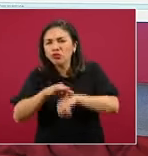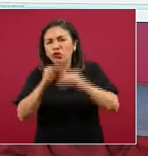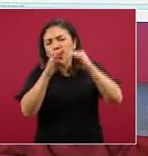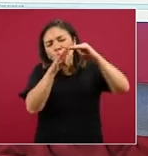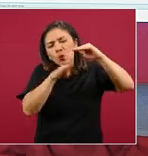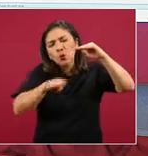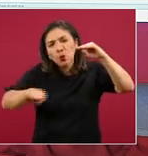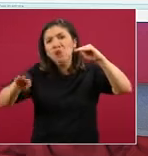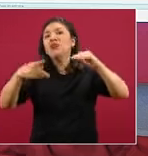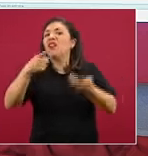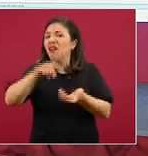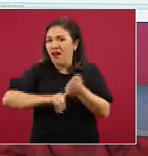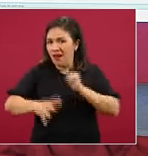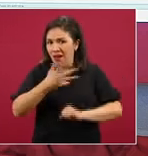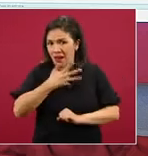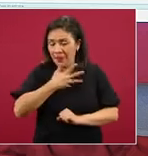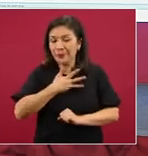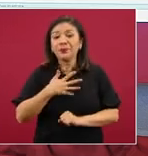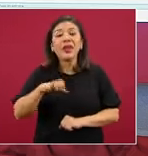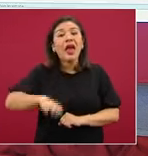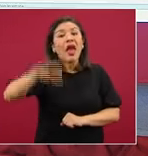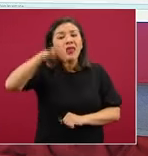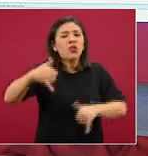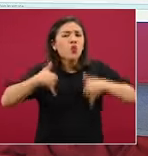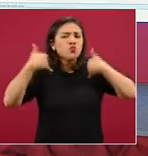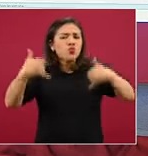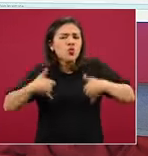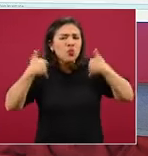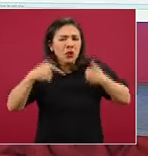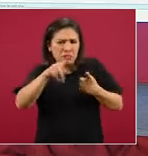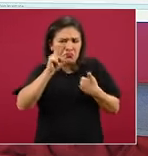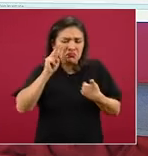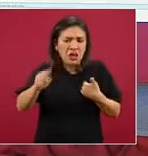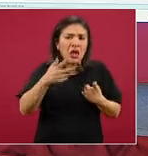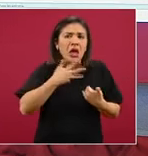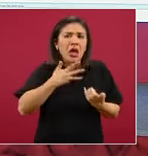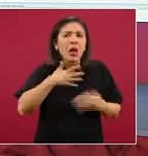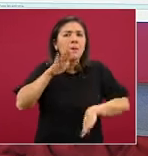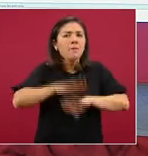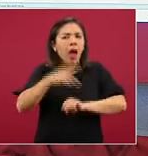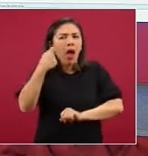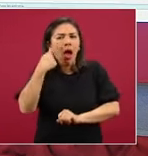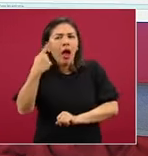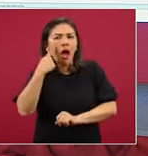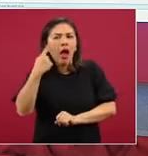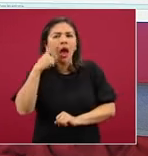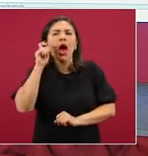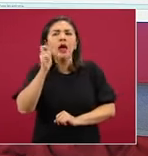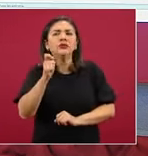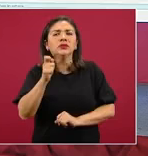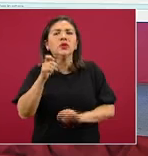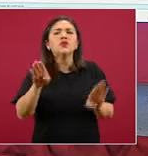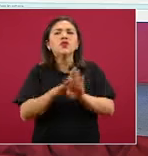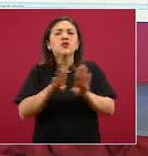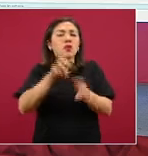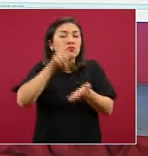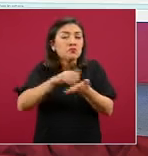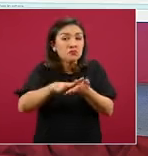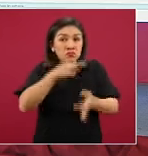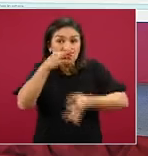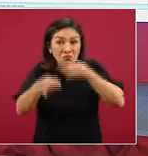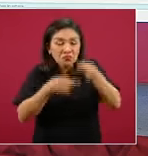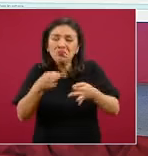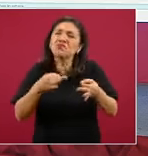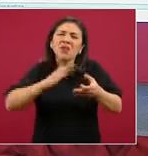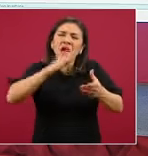antes. En el caso de menores tenemos esta observación de que en general se ha visto un subreporte y puede ser una mezcla